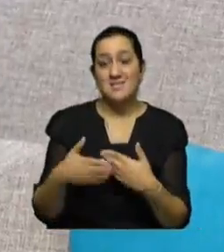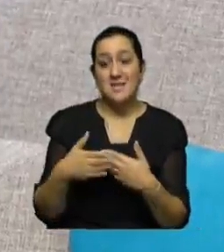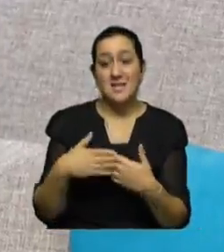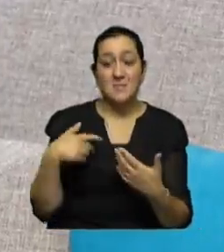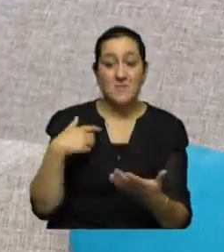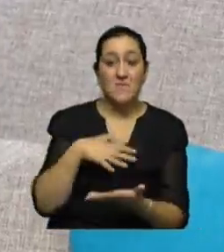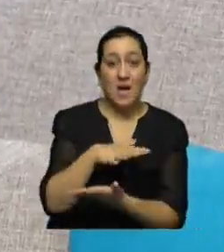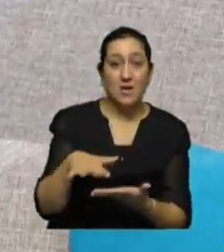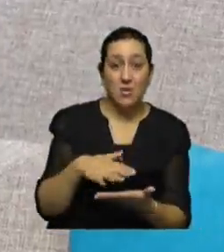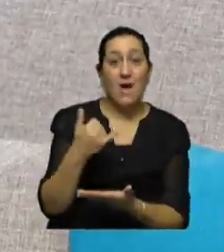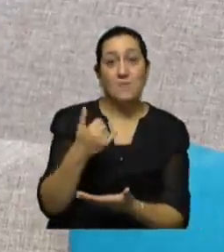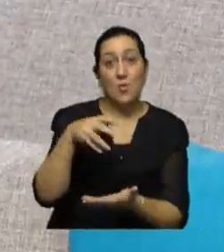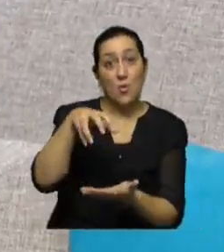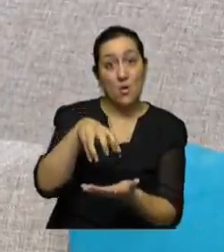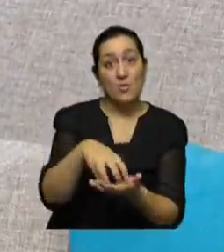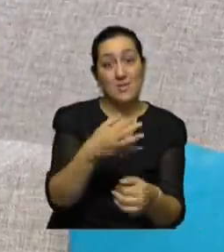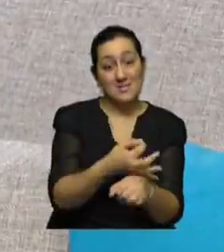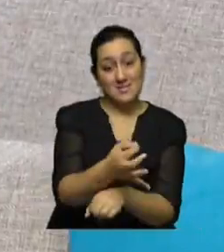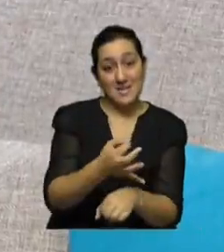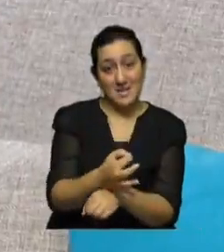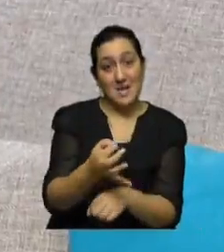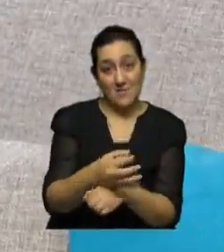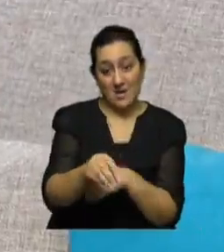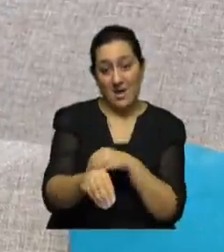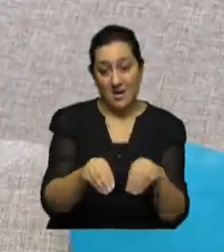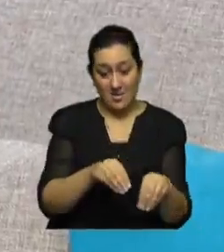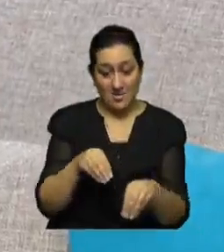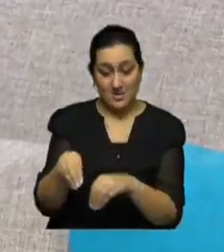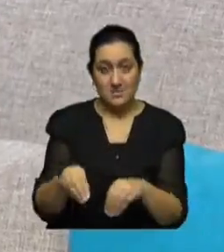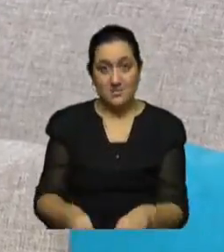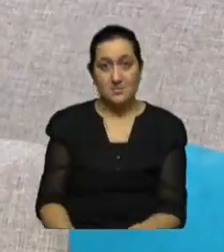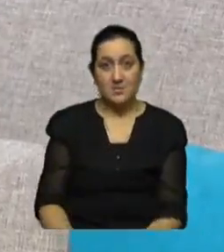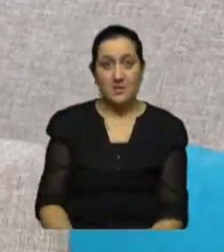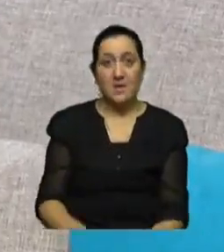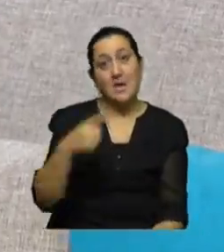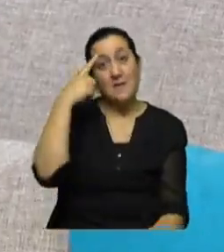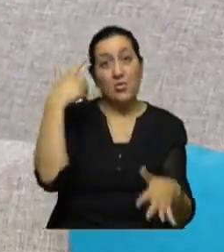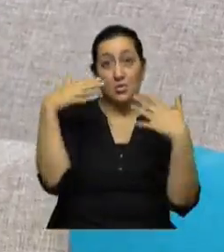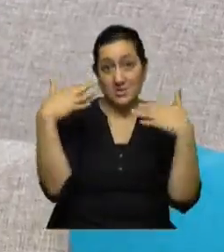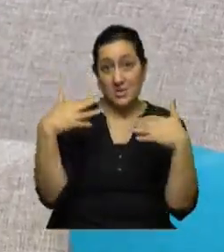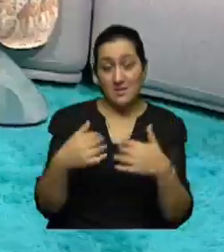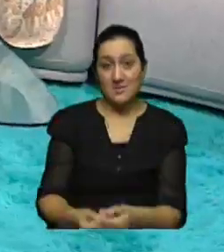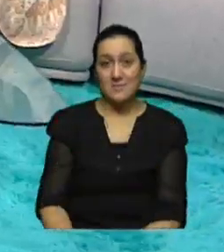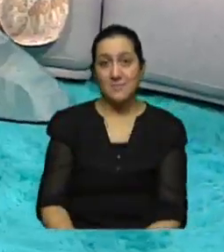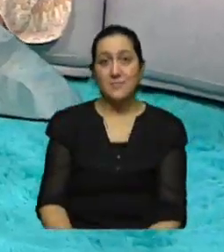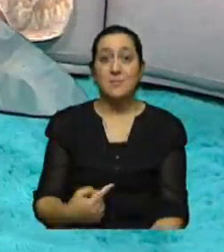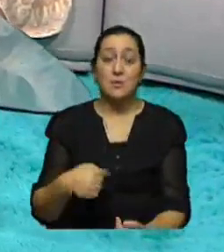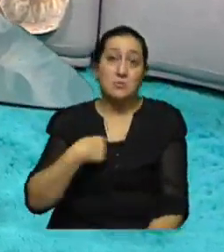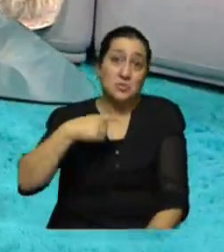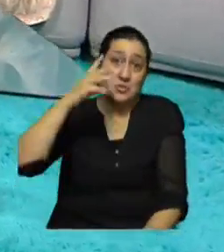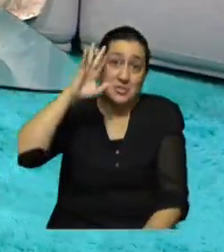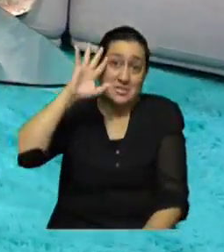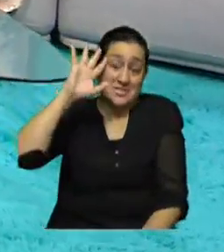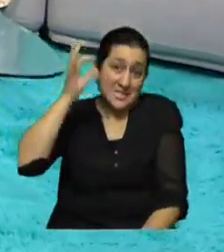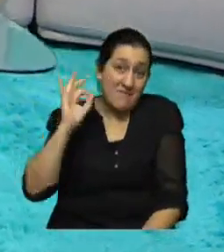había un lugar donde enseñaban ajedrez. Principalmente era para adolescentes, pero como yo ya sabía jugar y mi